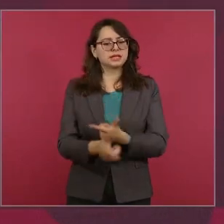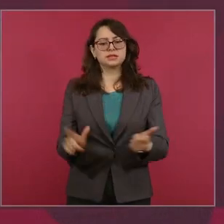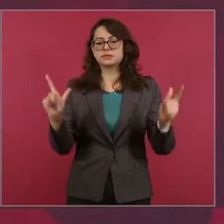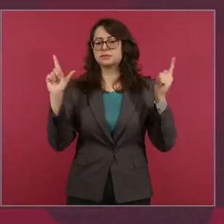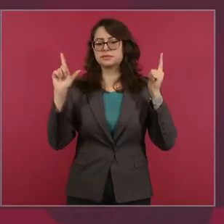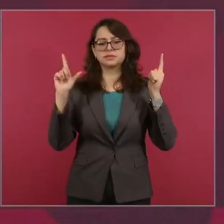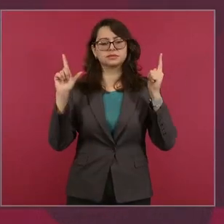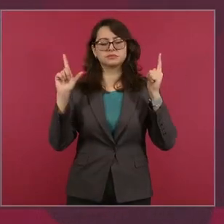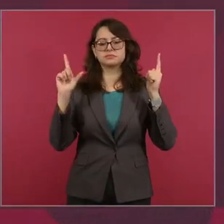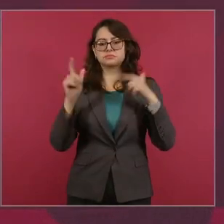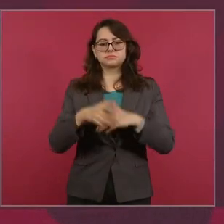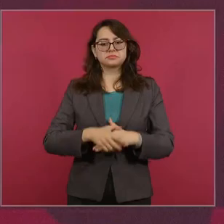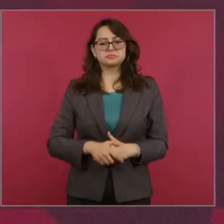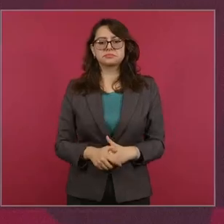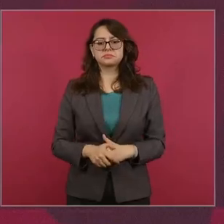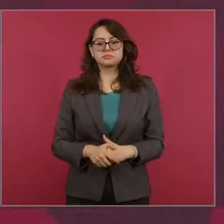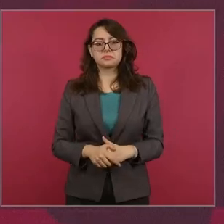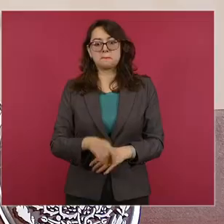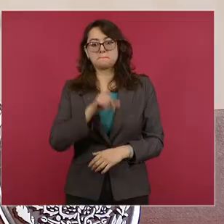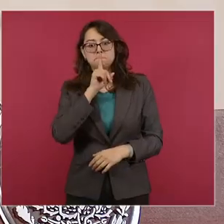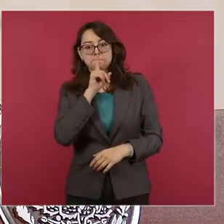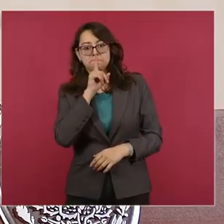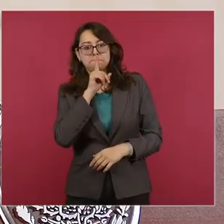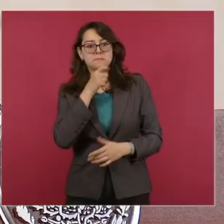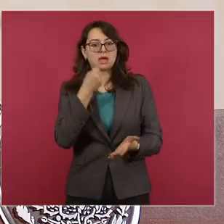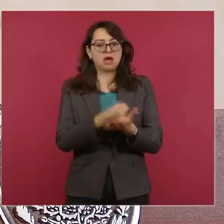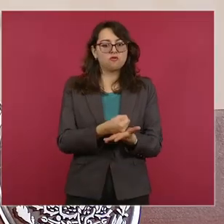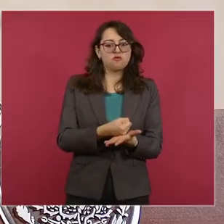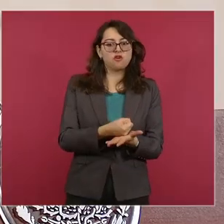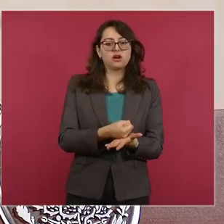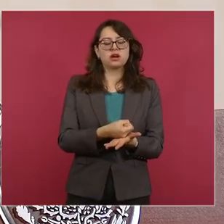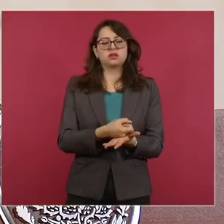A nadie se le obliga.